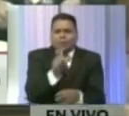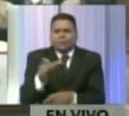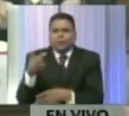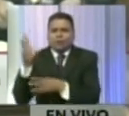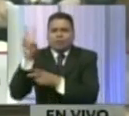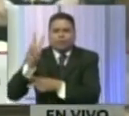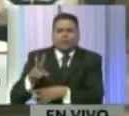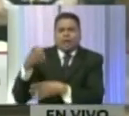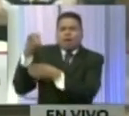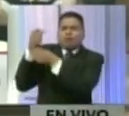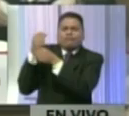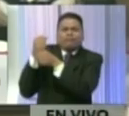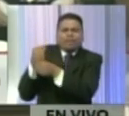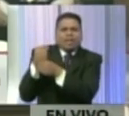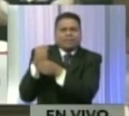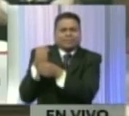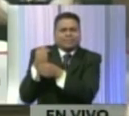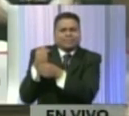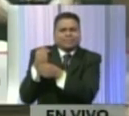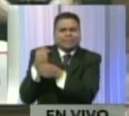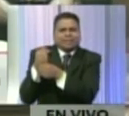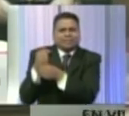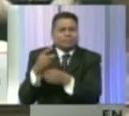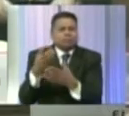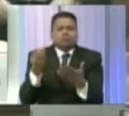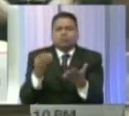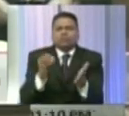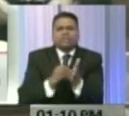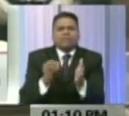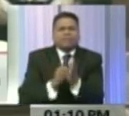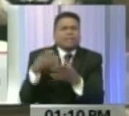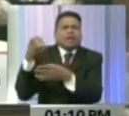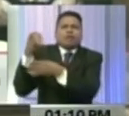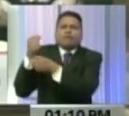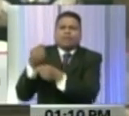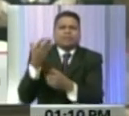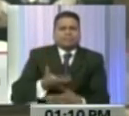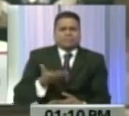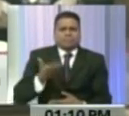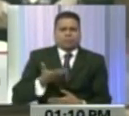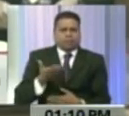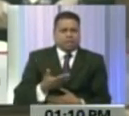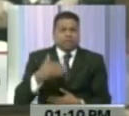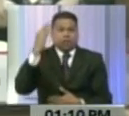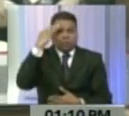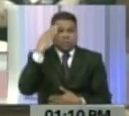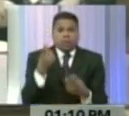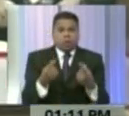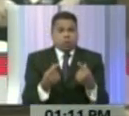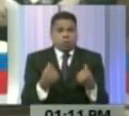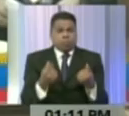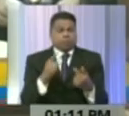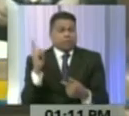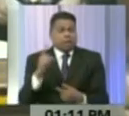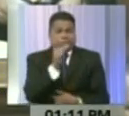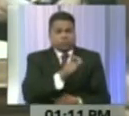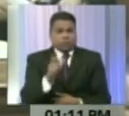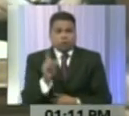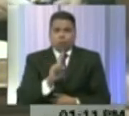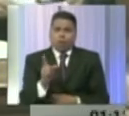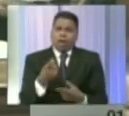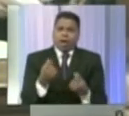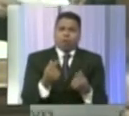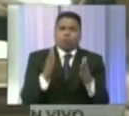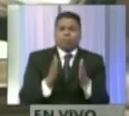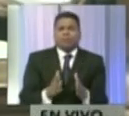que parece abstracta, pero que es muy importante, que es la confianza. Lo saben los economistas. Y los que no son economistas saben que